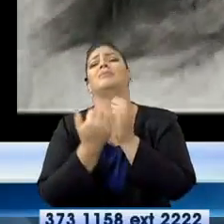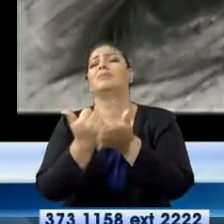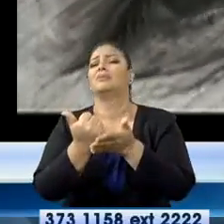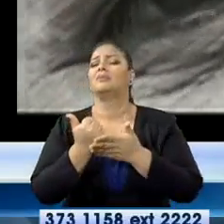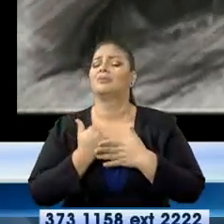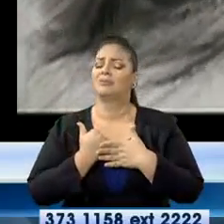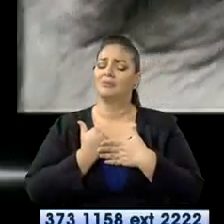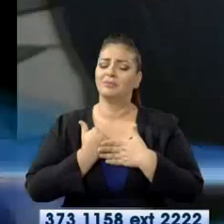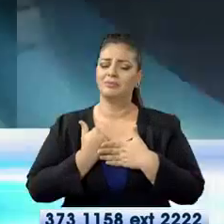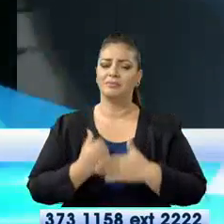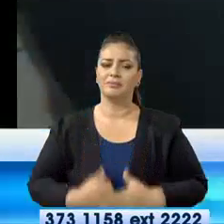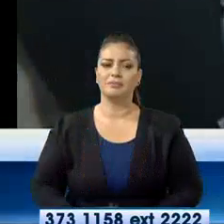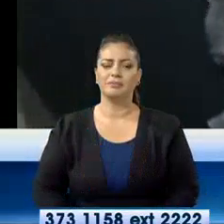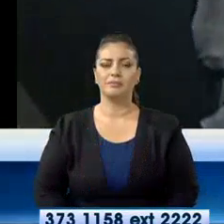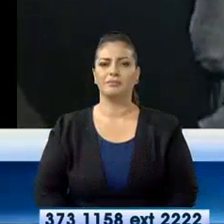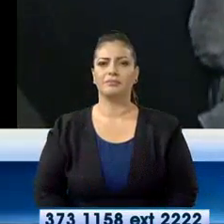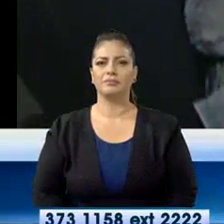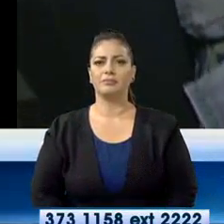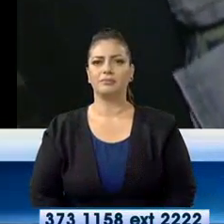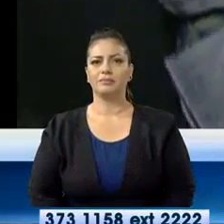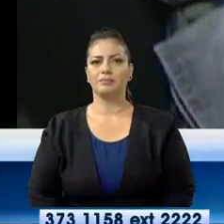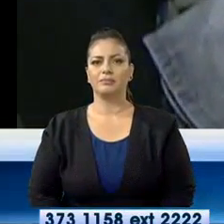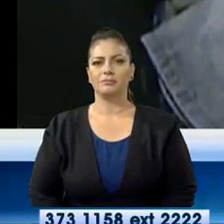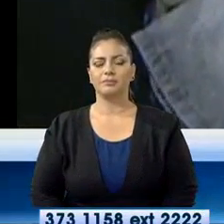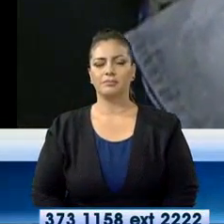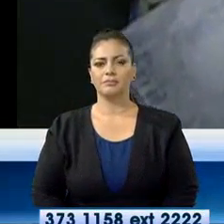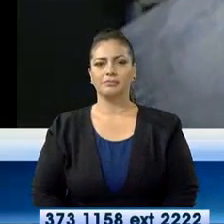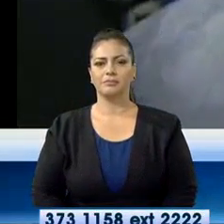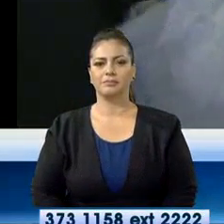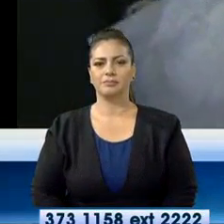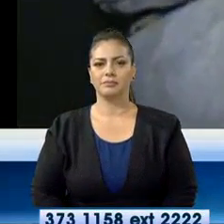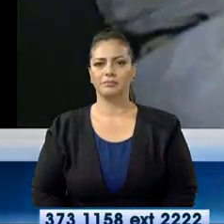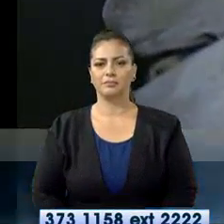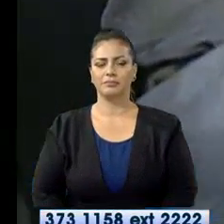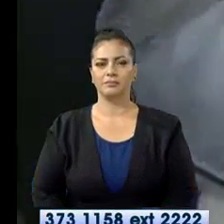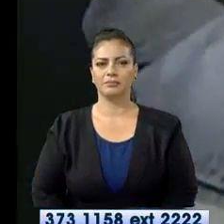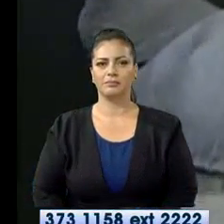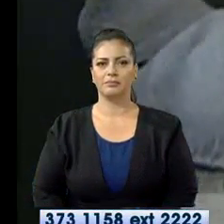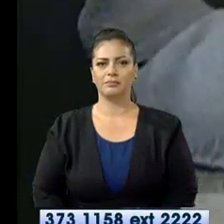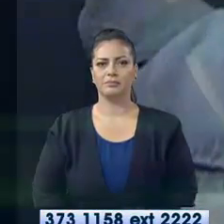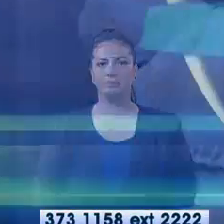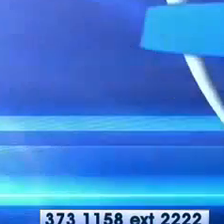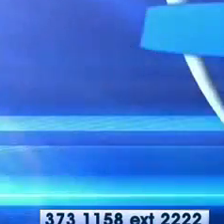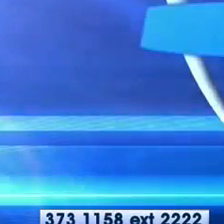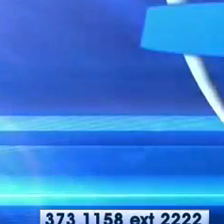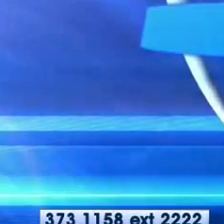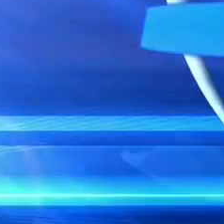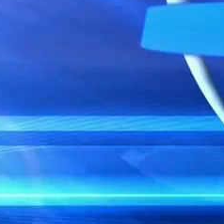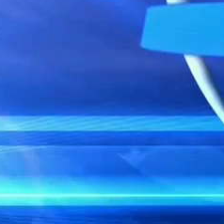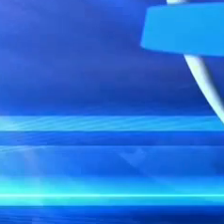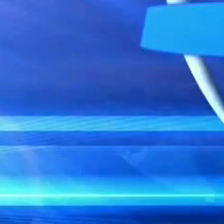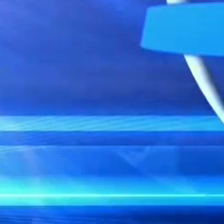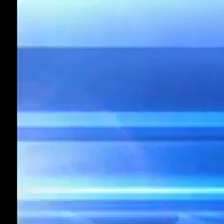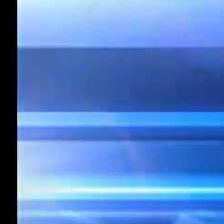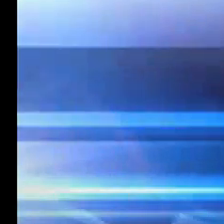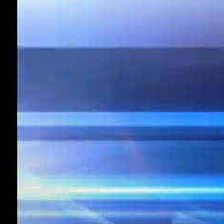adelante. Lo extraño mucho a mí. Informó Roselena Vascones.